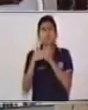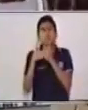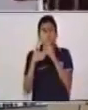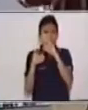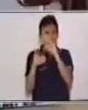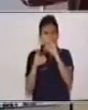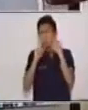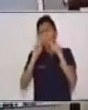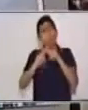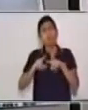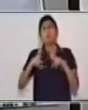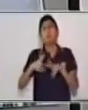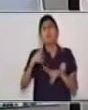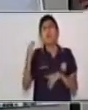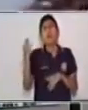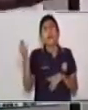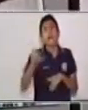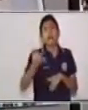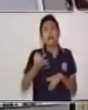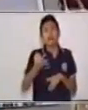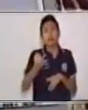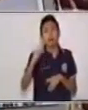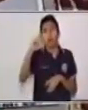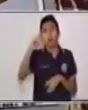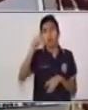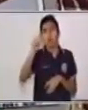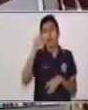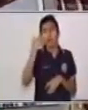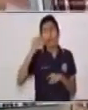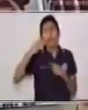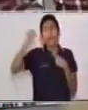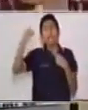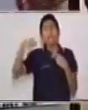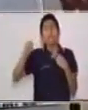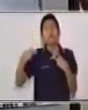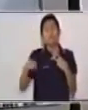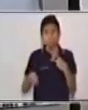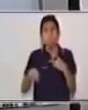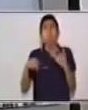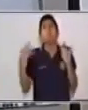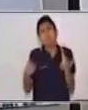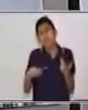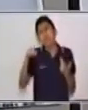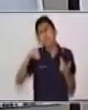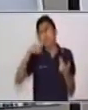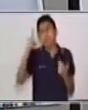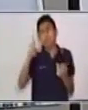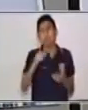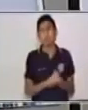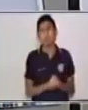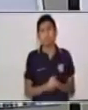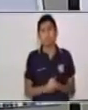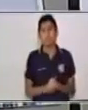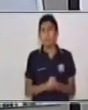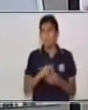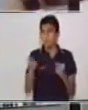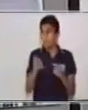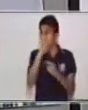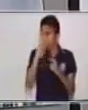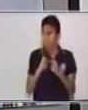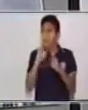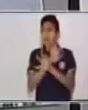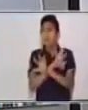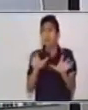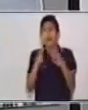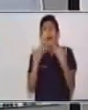está funcionando como un calificativo de zonas. Entonces es un modificador directo también, porque es un adjetivo. Perfecto.